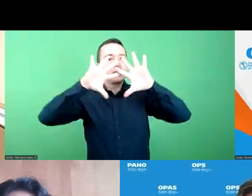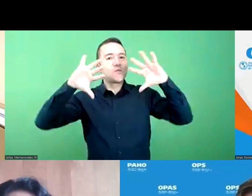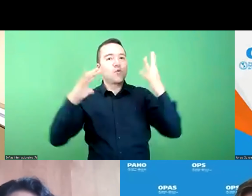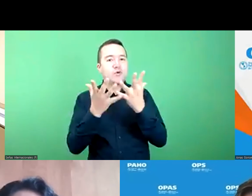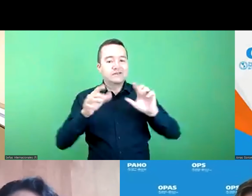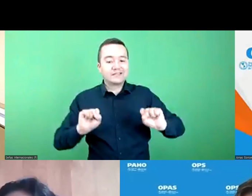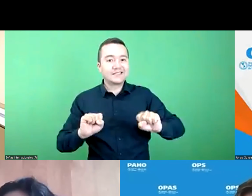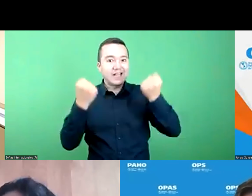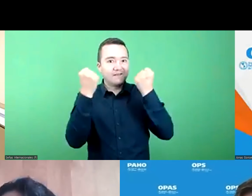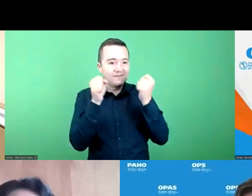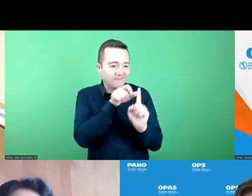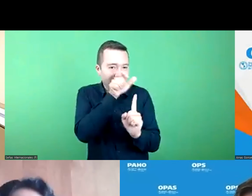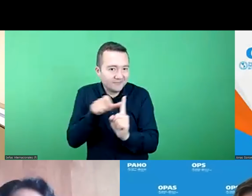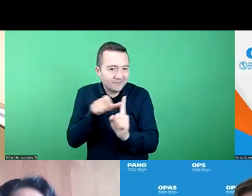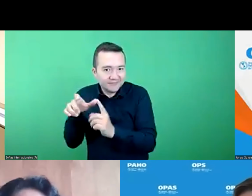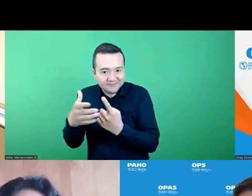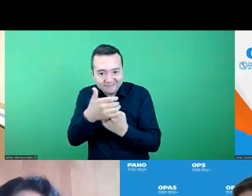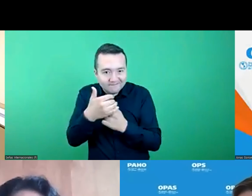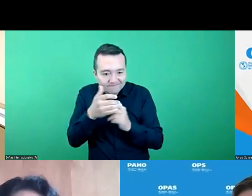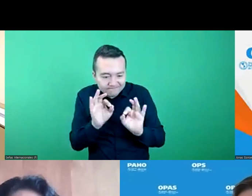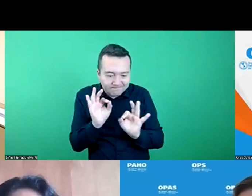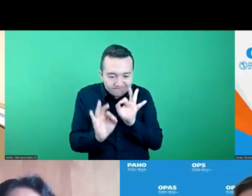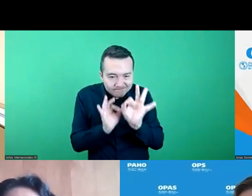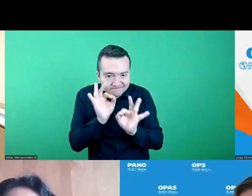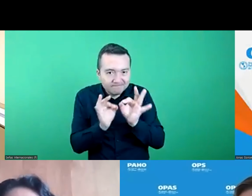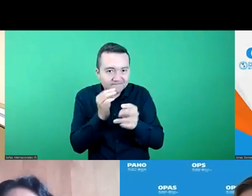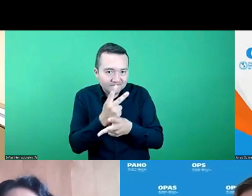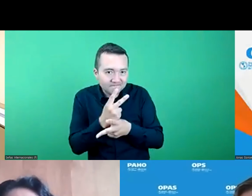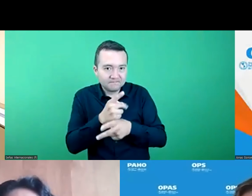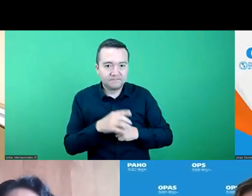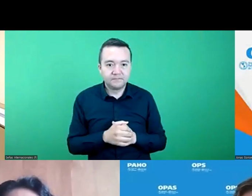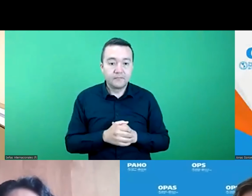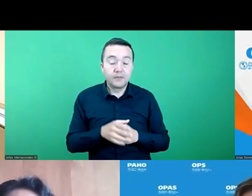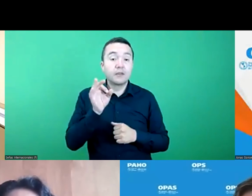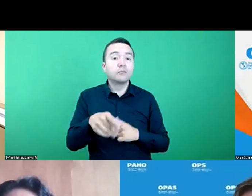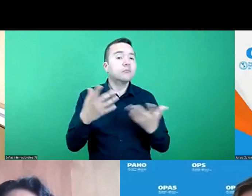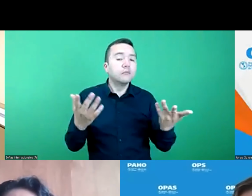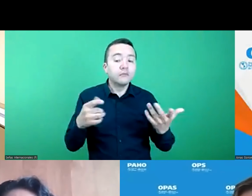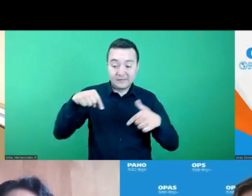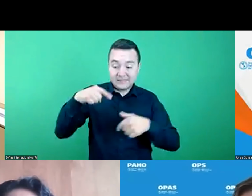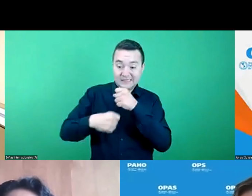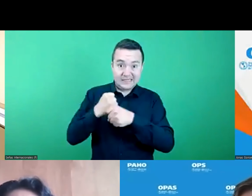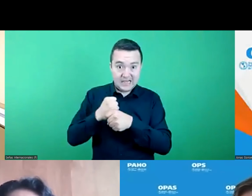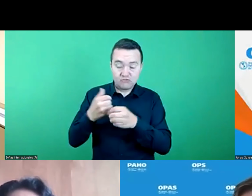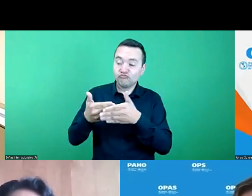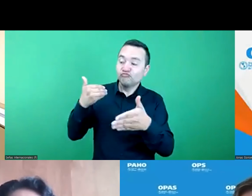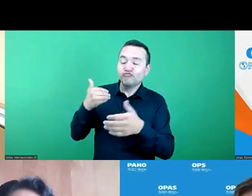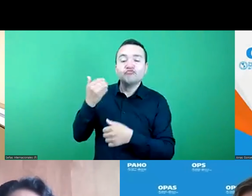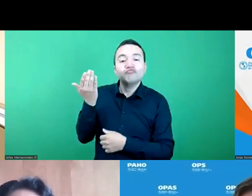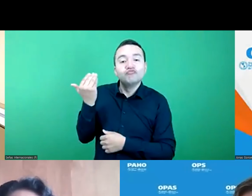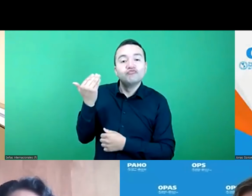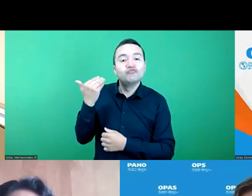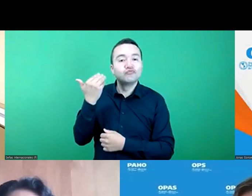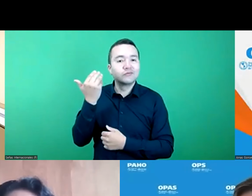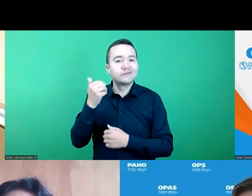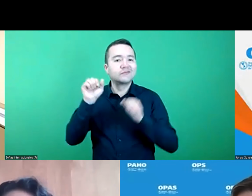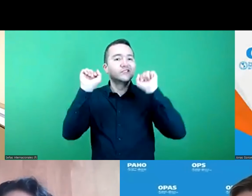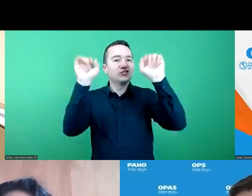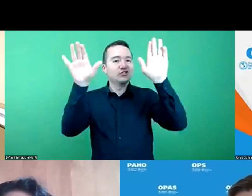este año fue, como todos los años, el 17 de septiembre, este domingo pasado. Y para ello, bueno, pues les estamos